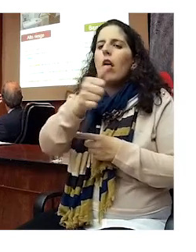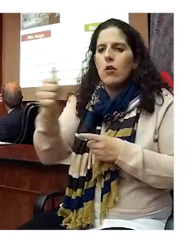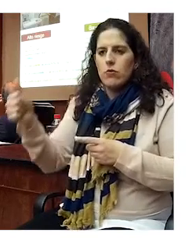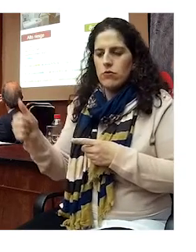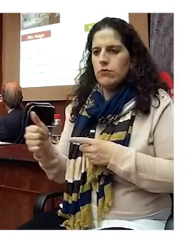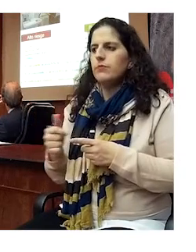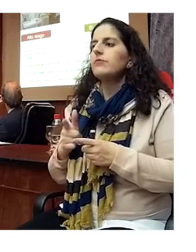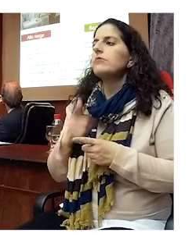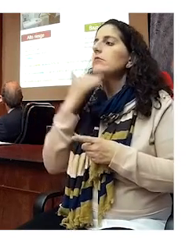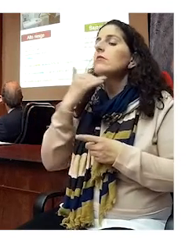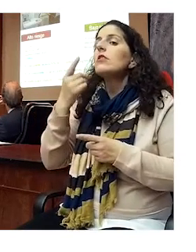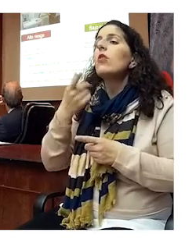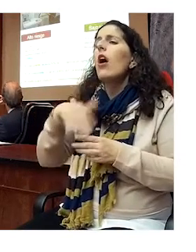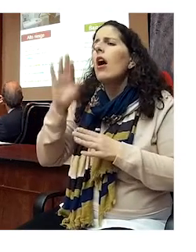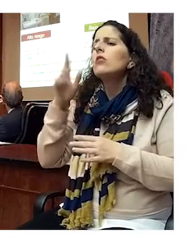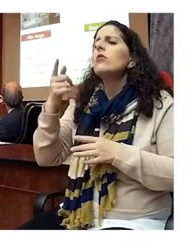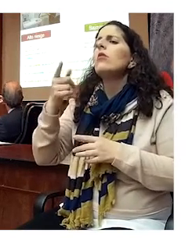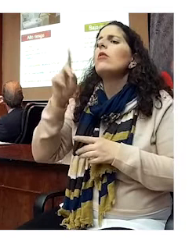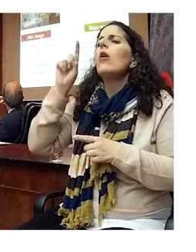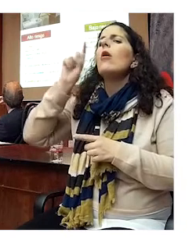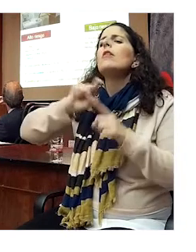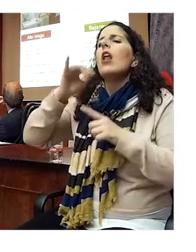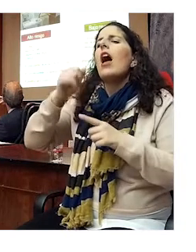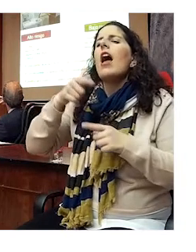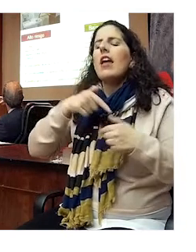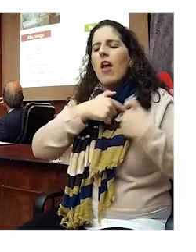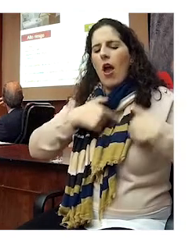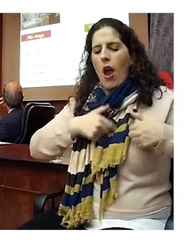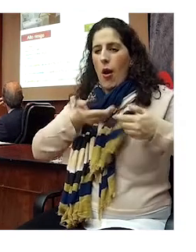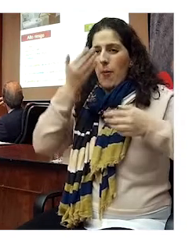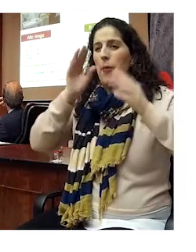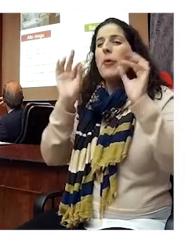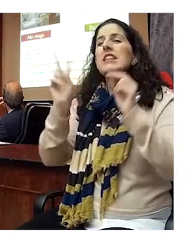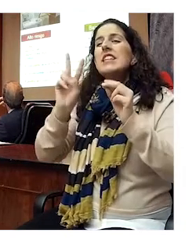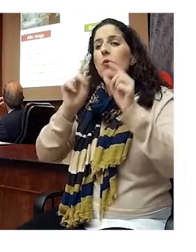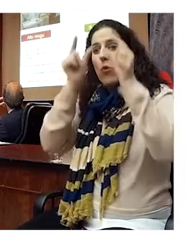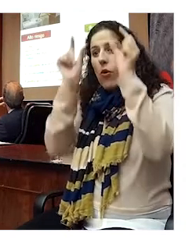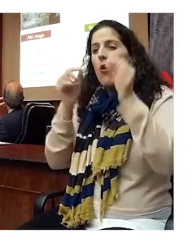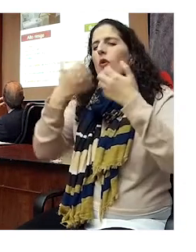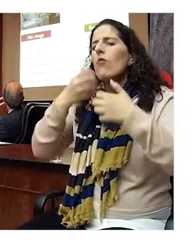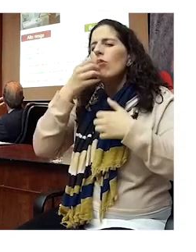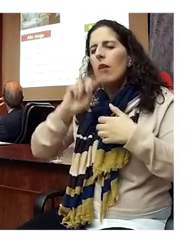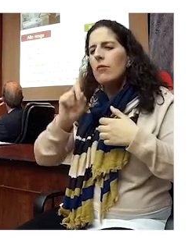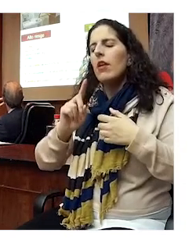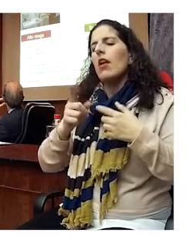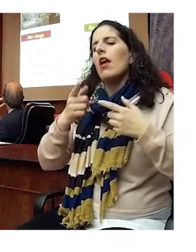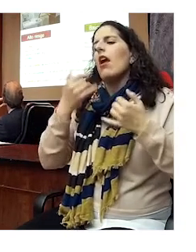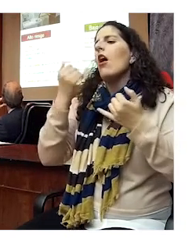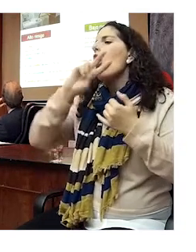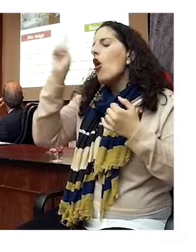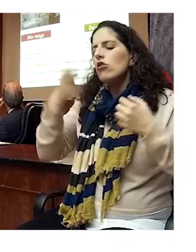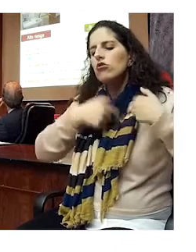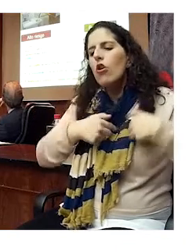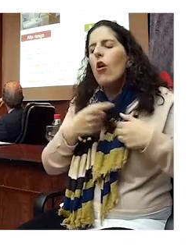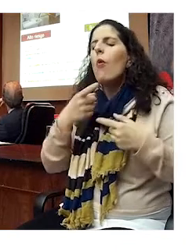Un mayor riesgo van a ser pacientes que tengan disfunción ventricular severa, con una fracción de eyección por debajo del 35%, con muy baja